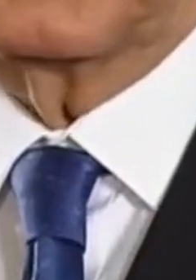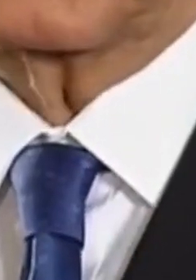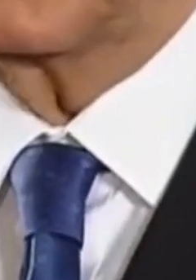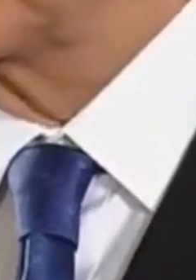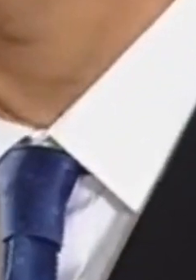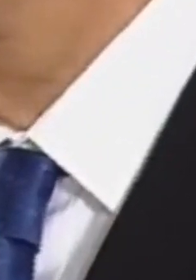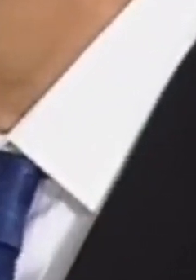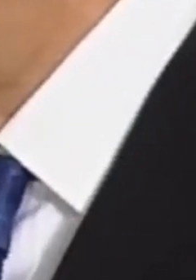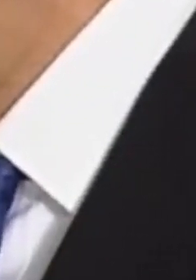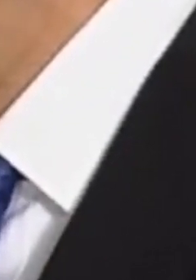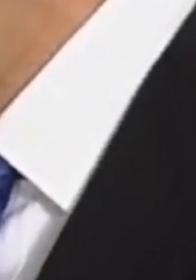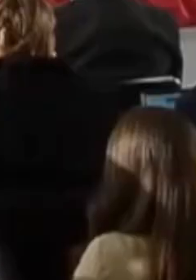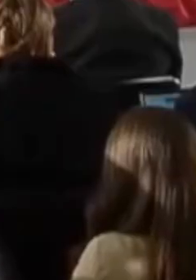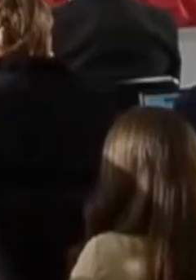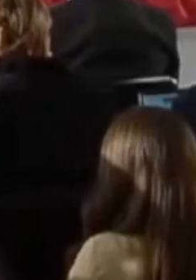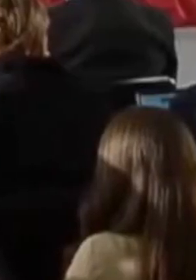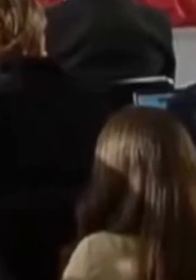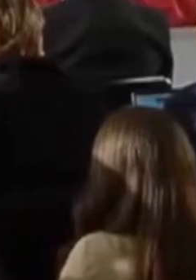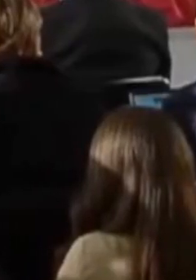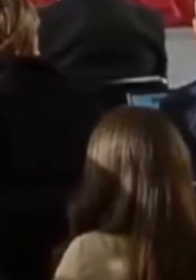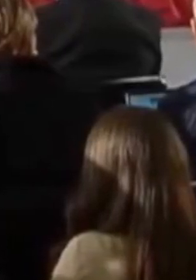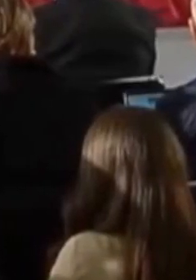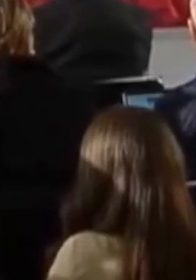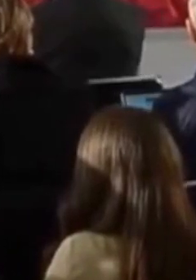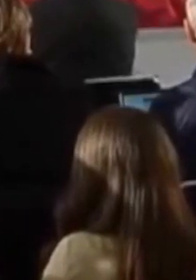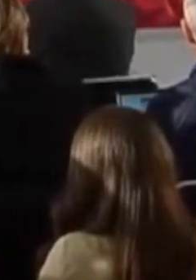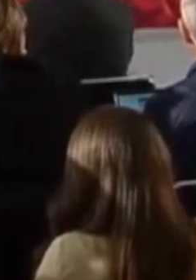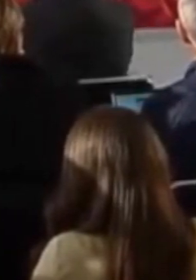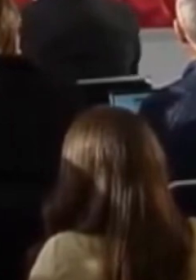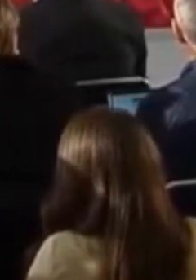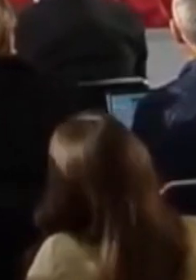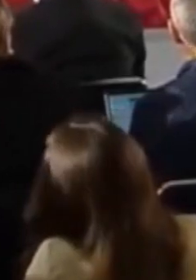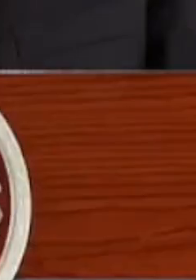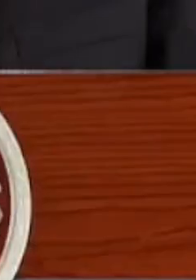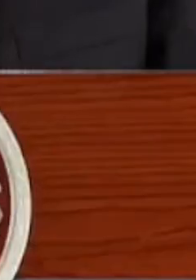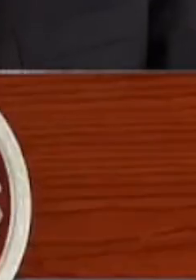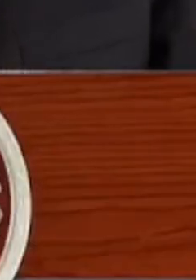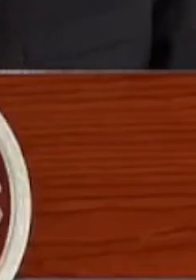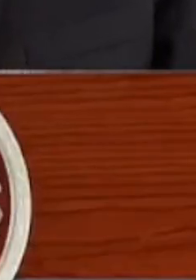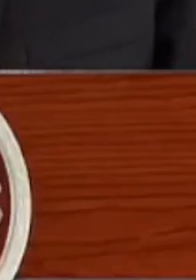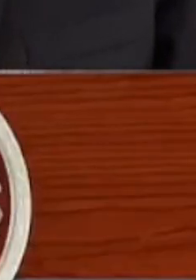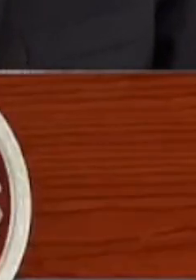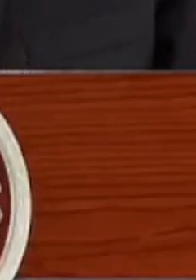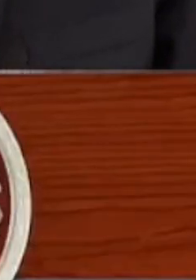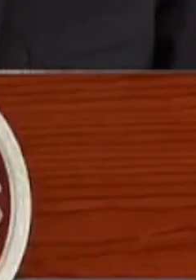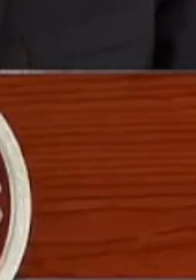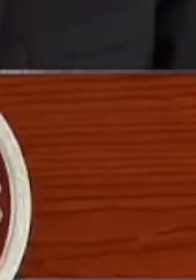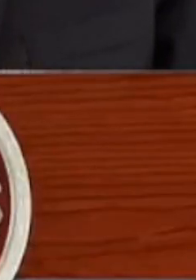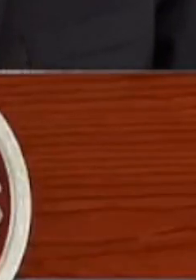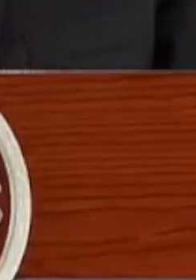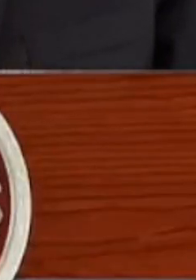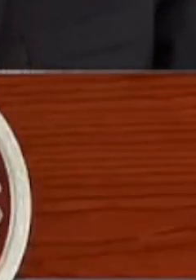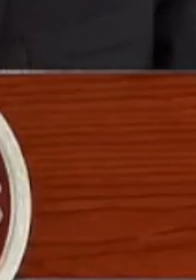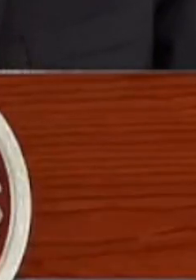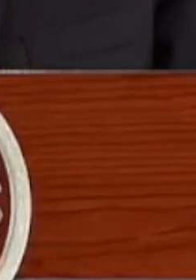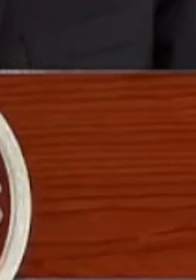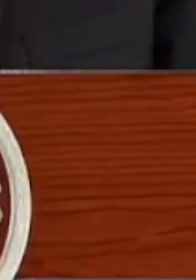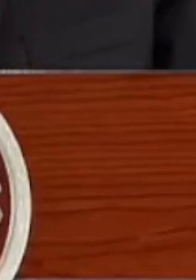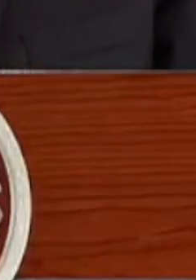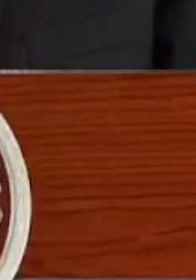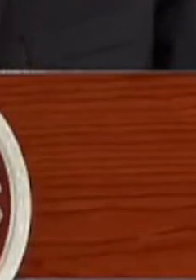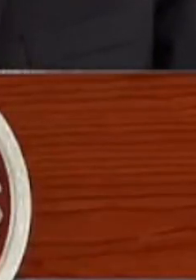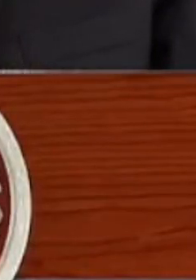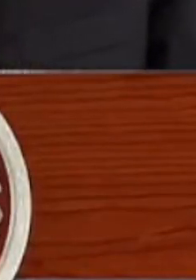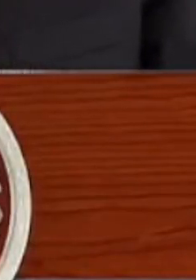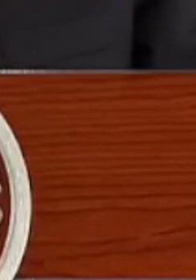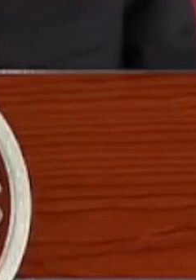Aun cuando este viernes 30 de septiembre, Andrés Manuel López Obrador dijo que era público y bien conocido su estado